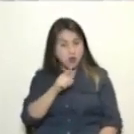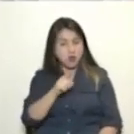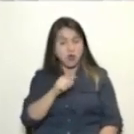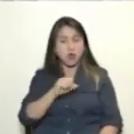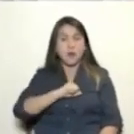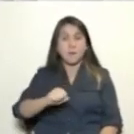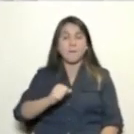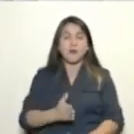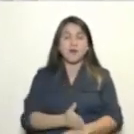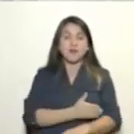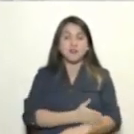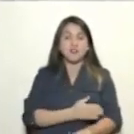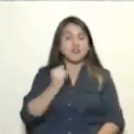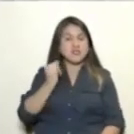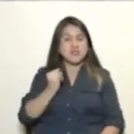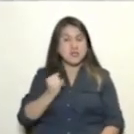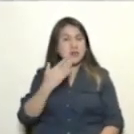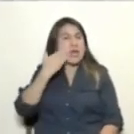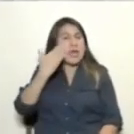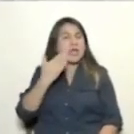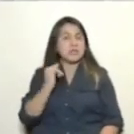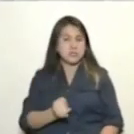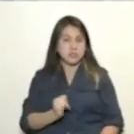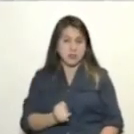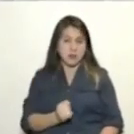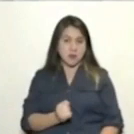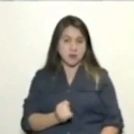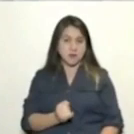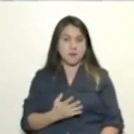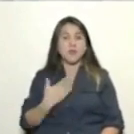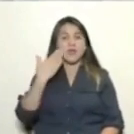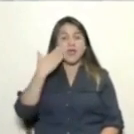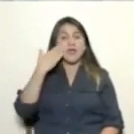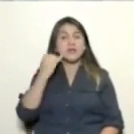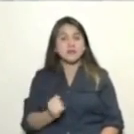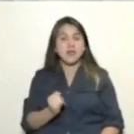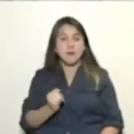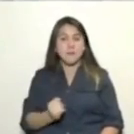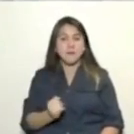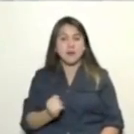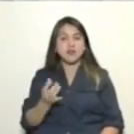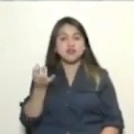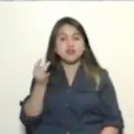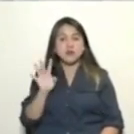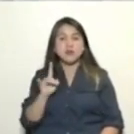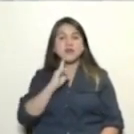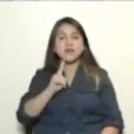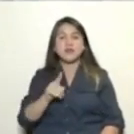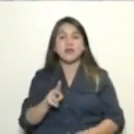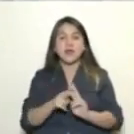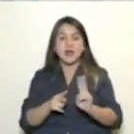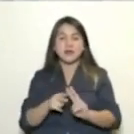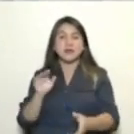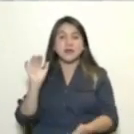prevención siempre, casi siempre, para no decir siempre, solo la hace el Estado.